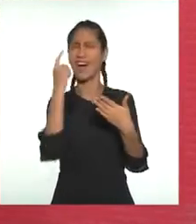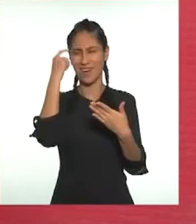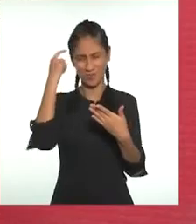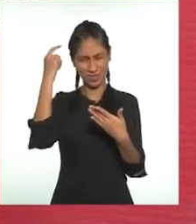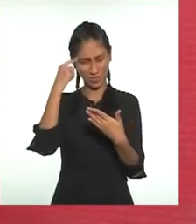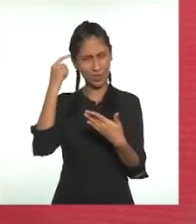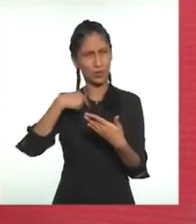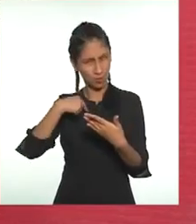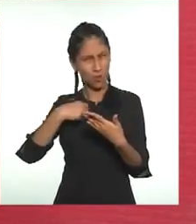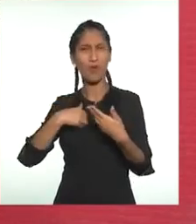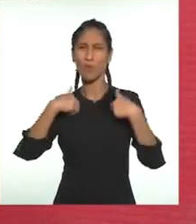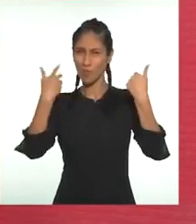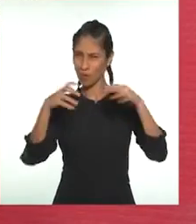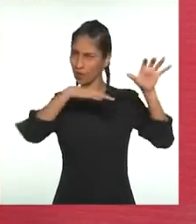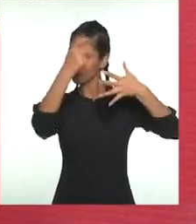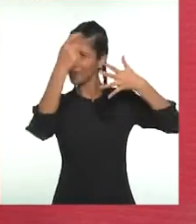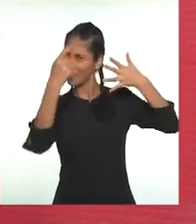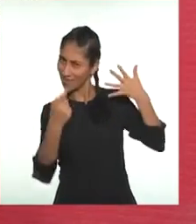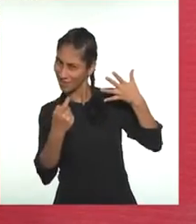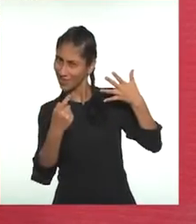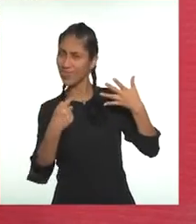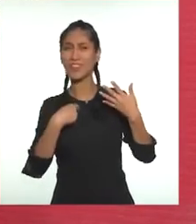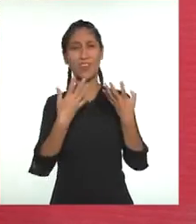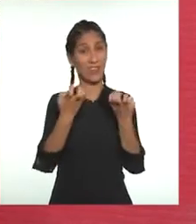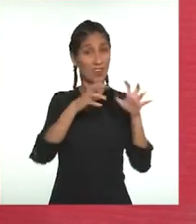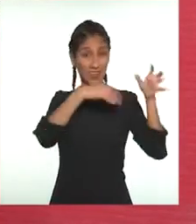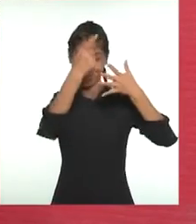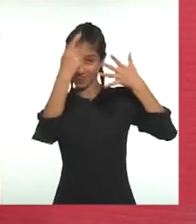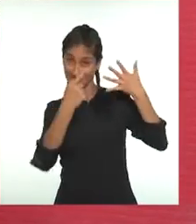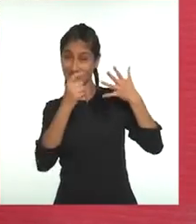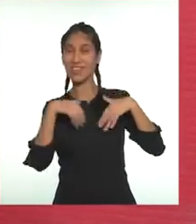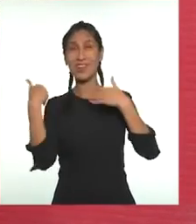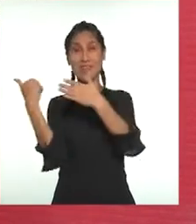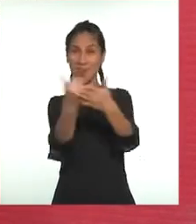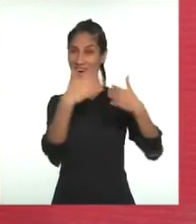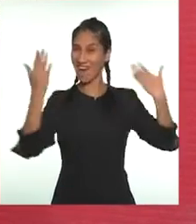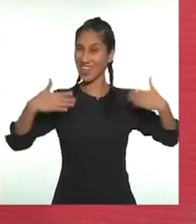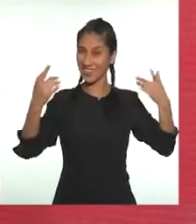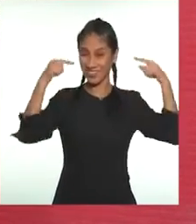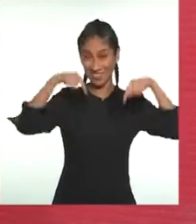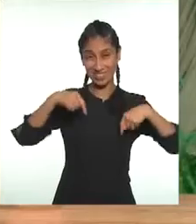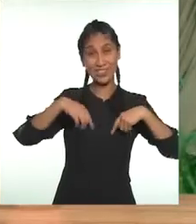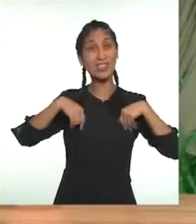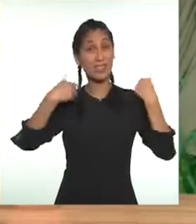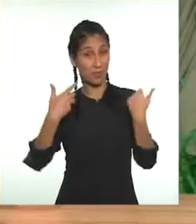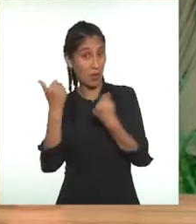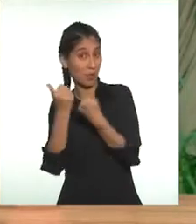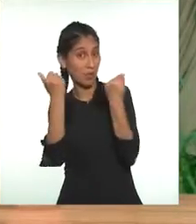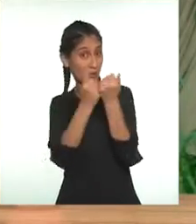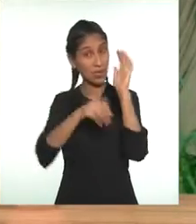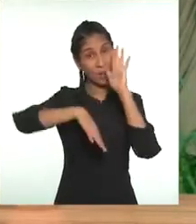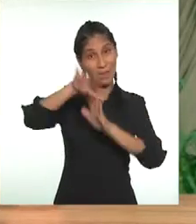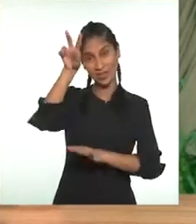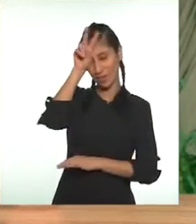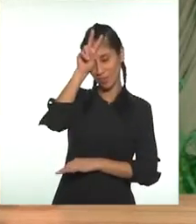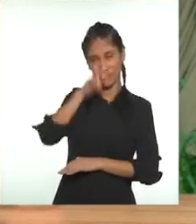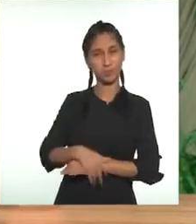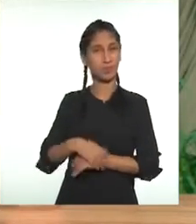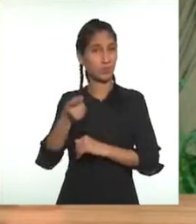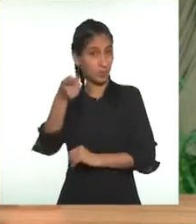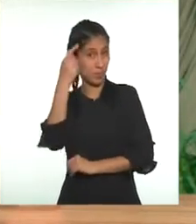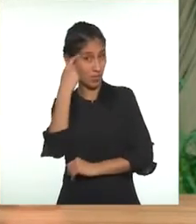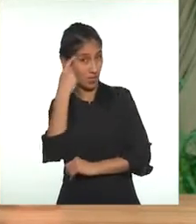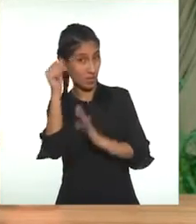y creyendo que podemos ser y hacer lo que nos haga felices y lo que nos permita aportar más al Perú. ¿Crees que el arte